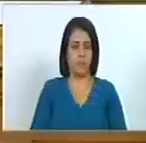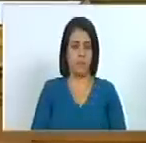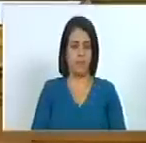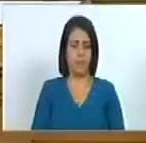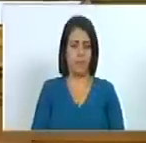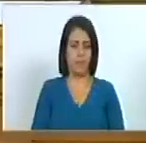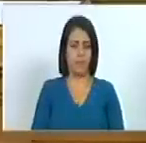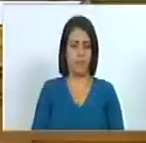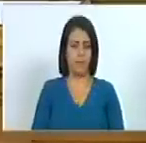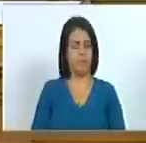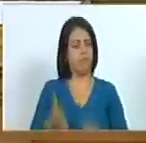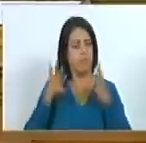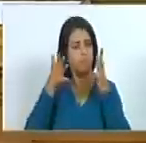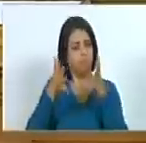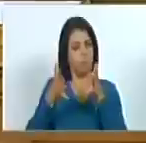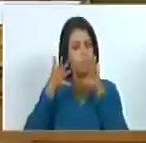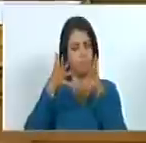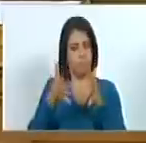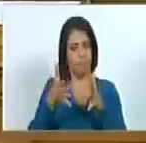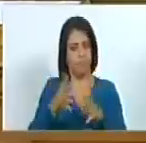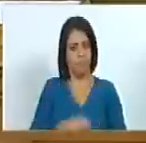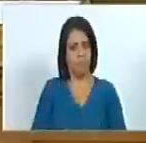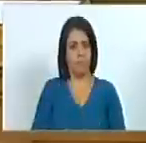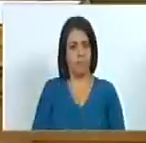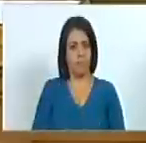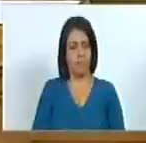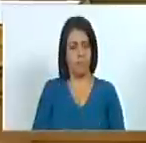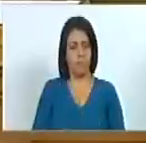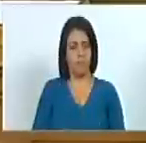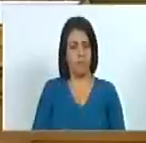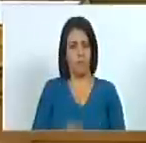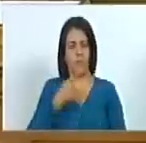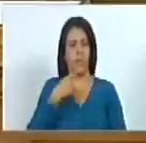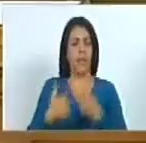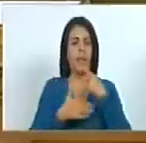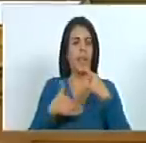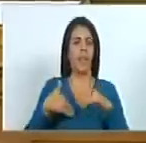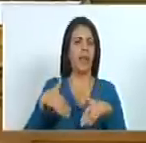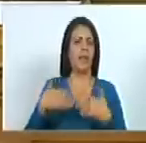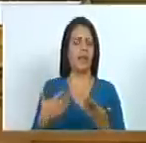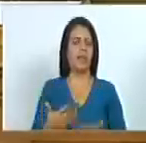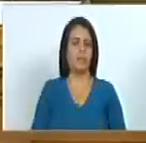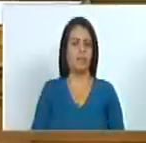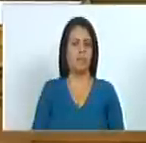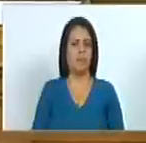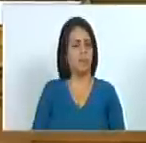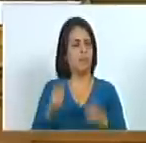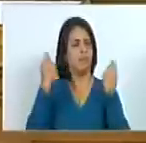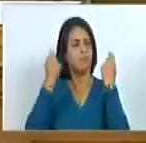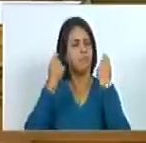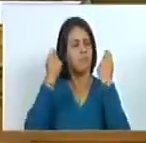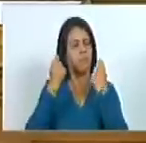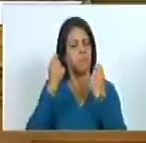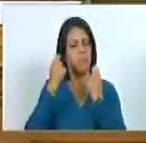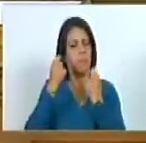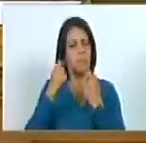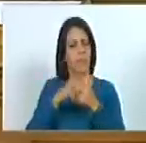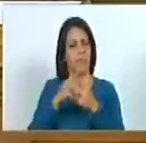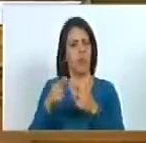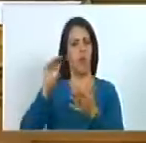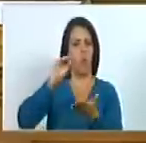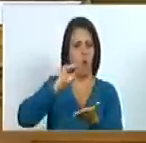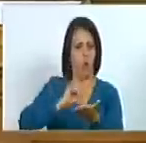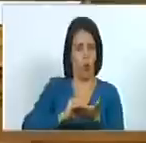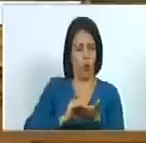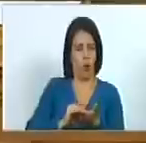le dirán a su asesor, tremendo, que lo que quería era promover una situación donde volviéramos